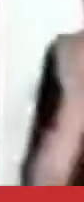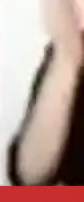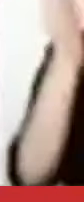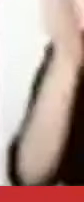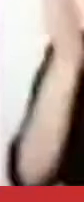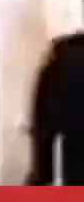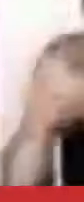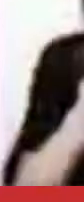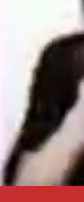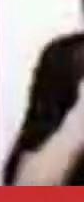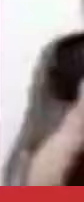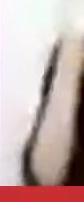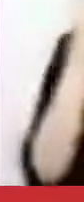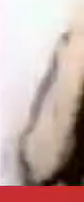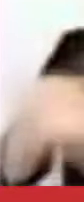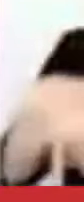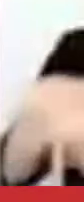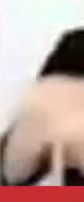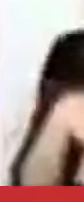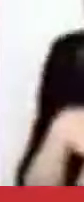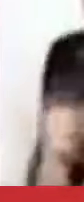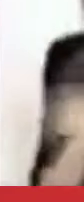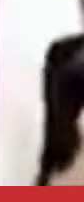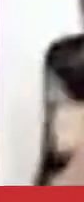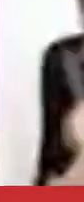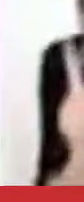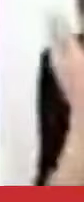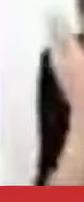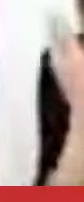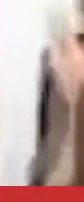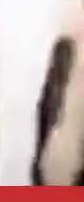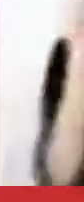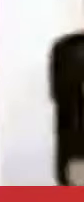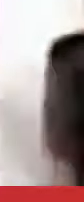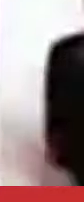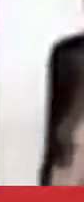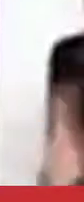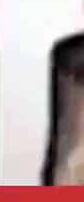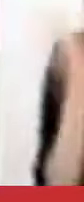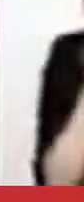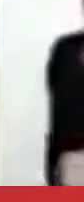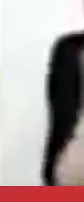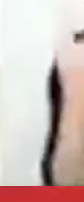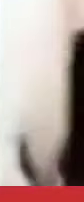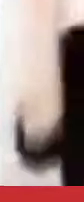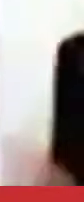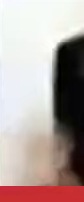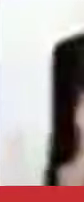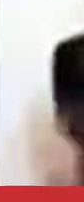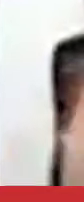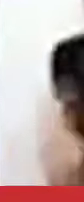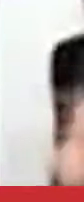o va a mejorar la situación no lo va hacer porque no hay nadie que lo haga no hay nadie que lo haga